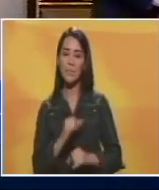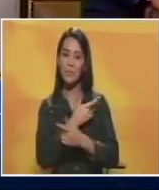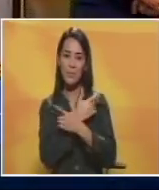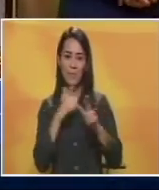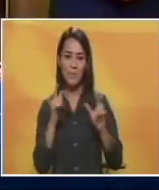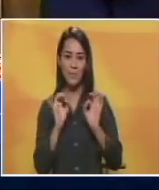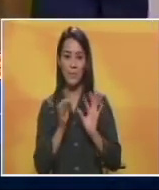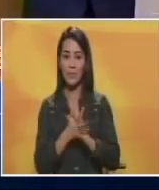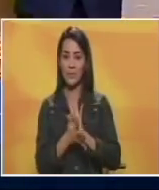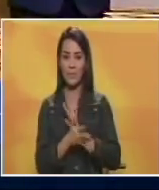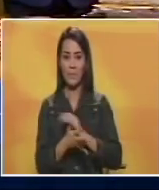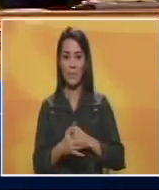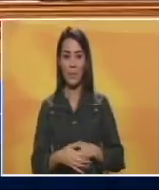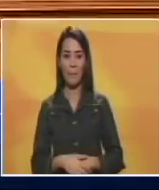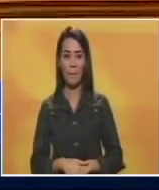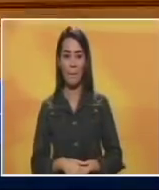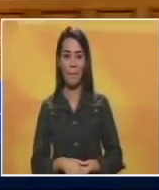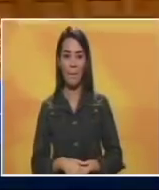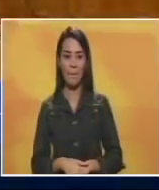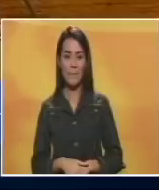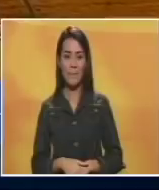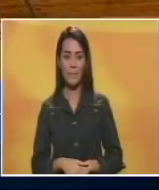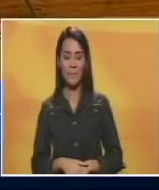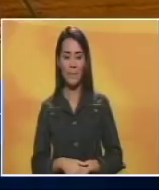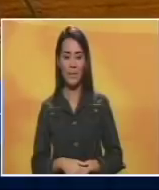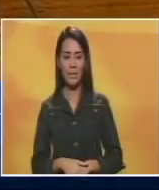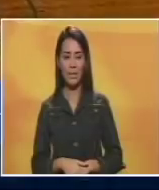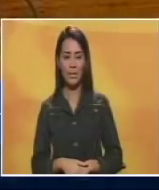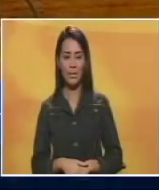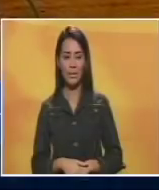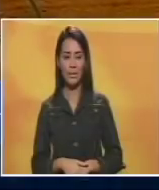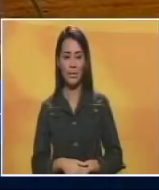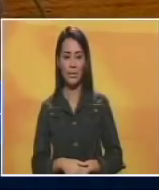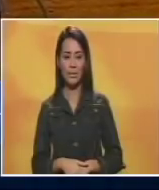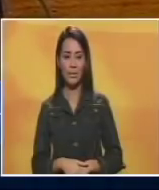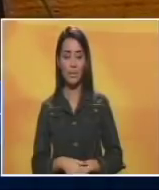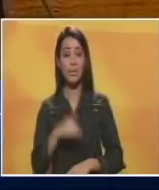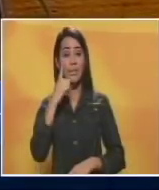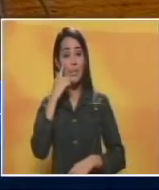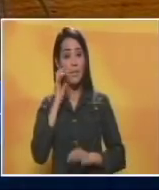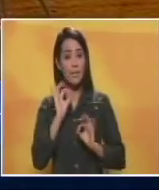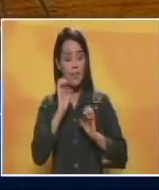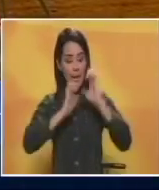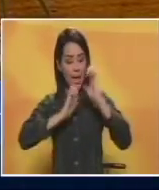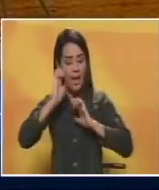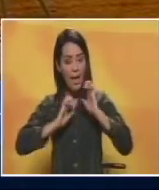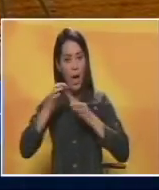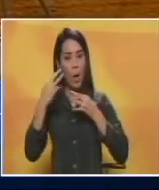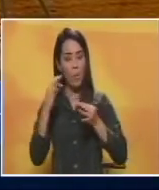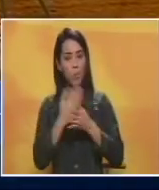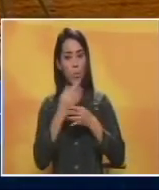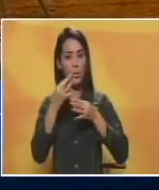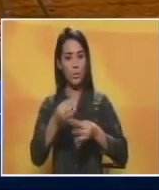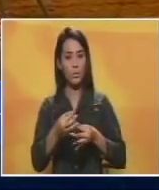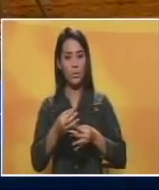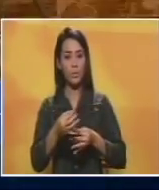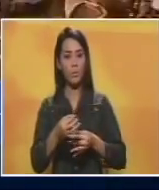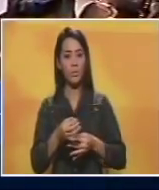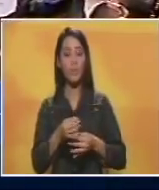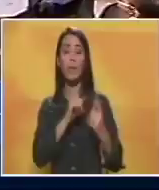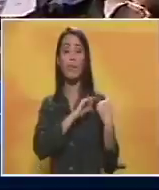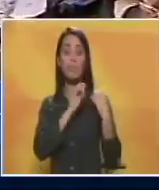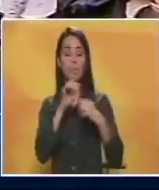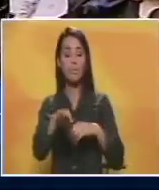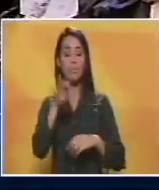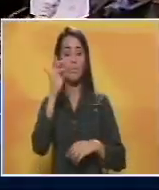cual estaba recluido. Se le hizo la revisión del acta de diputado electo y